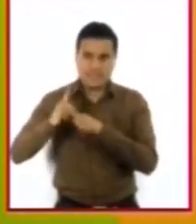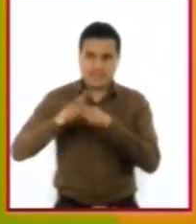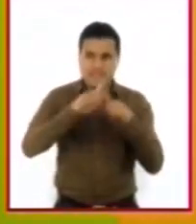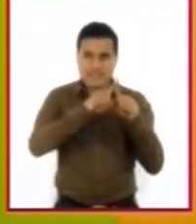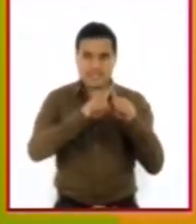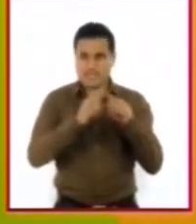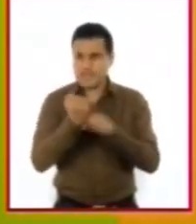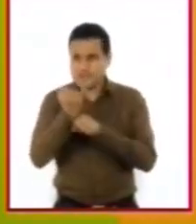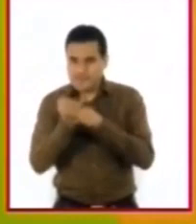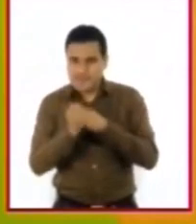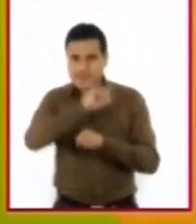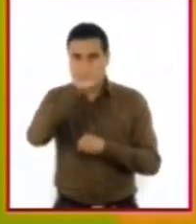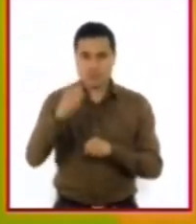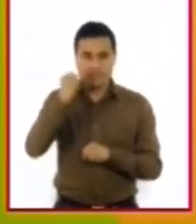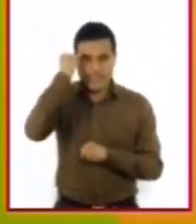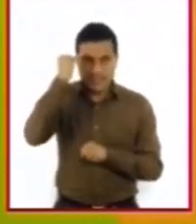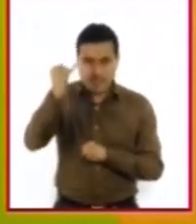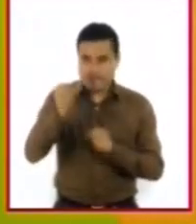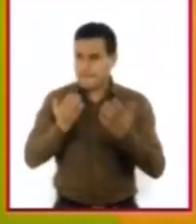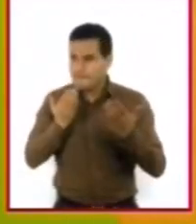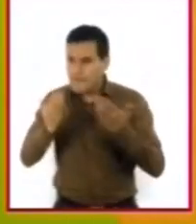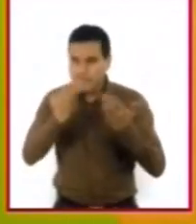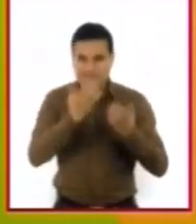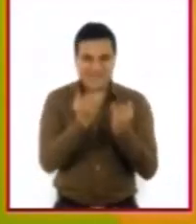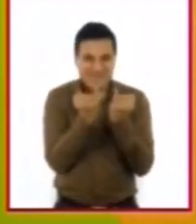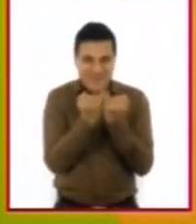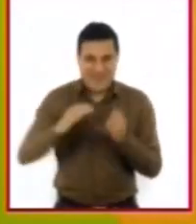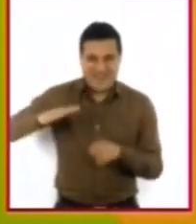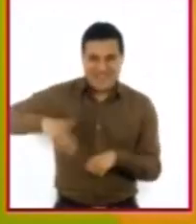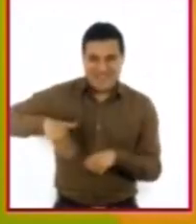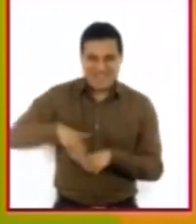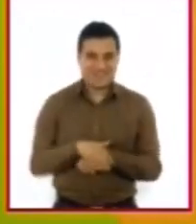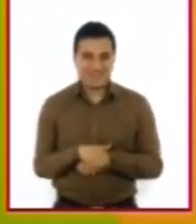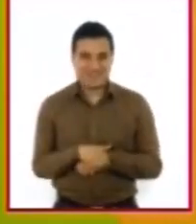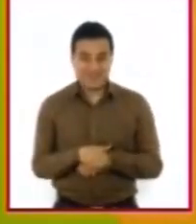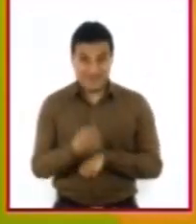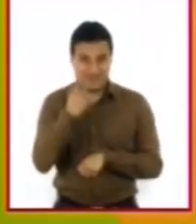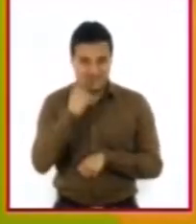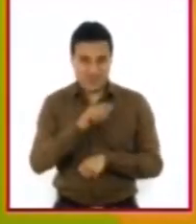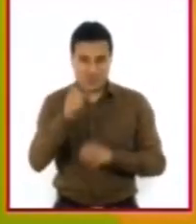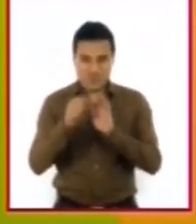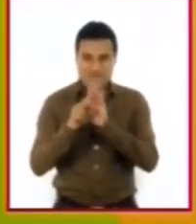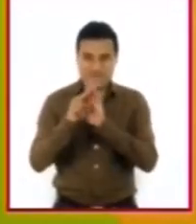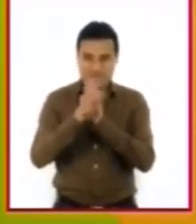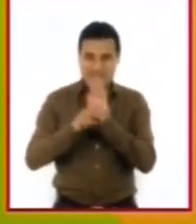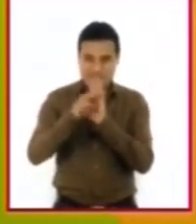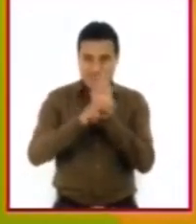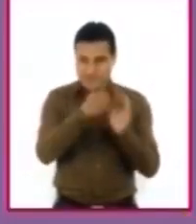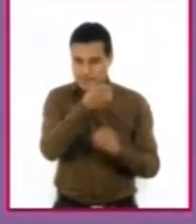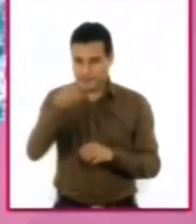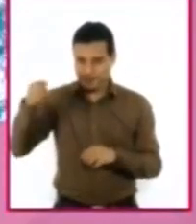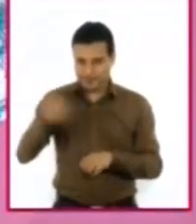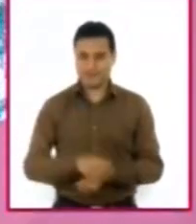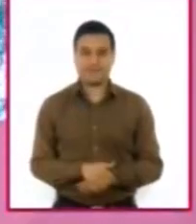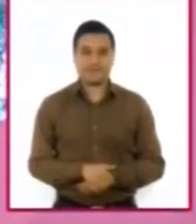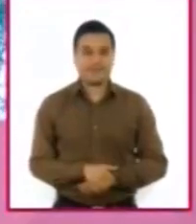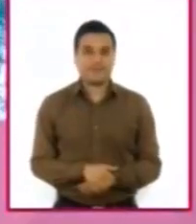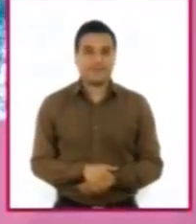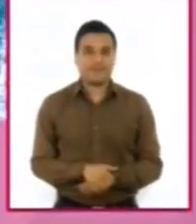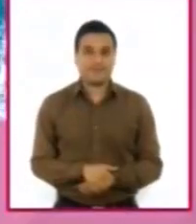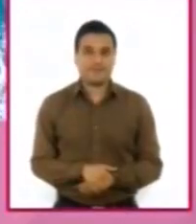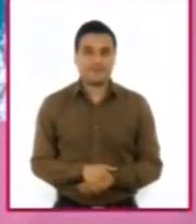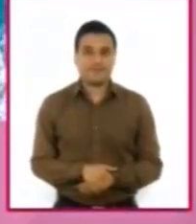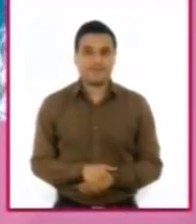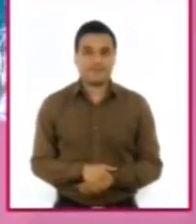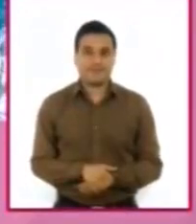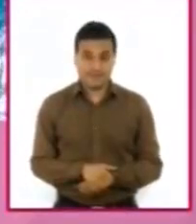constantemente se confrontan las ideas como en la representación de Lamarck y Darwin. Ahora veamos el siguiente video. Según el